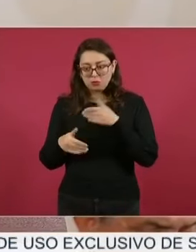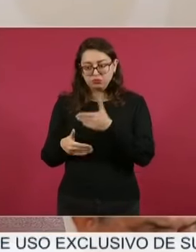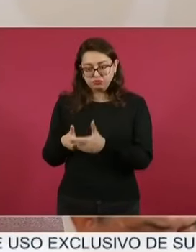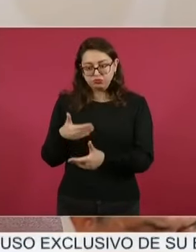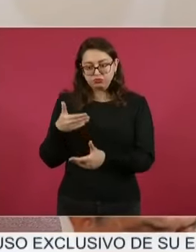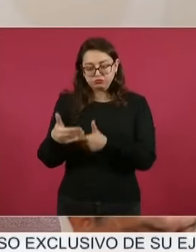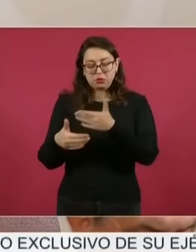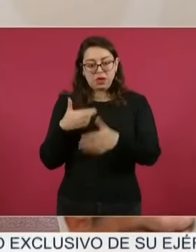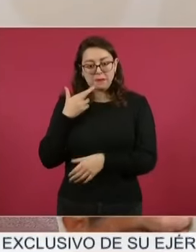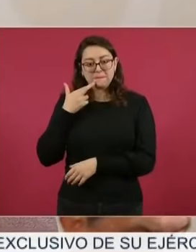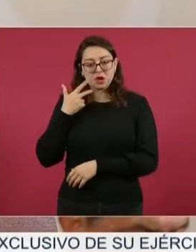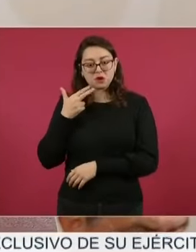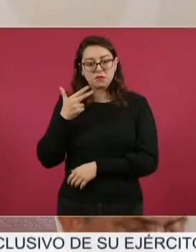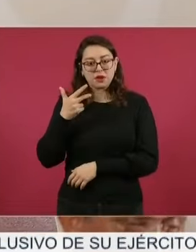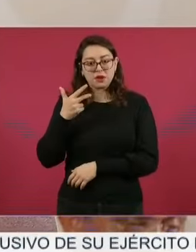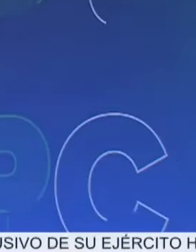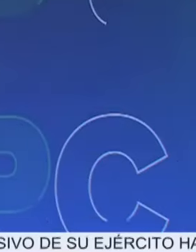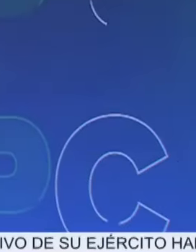laboral.